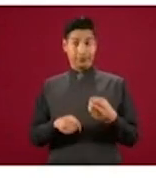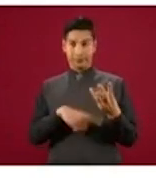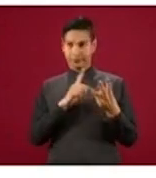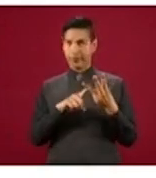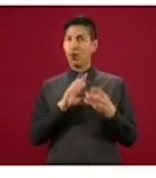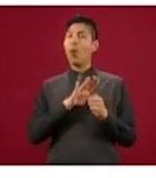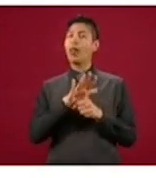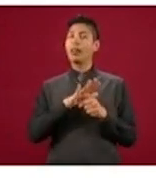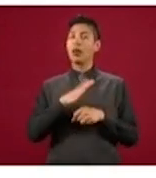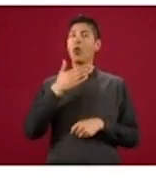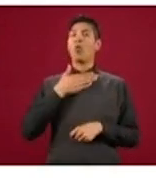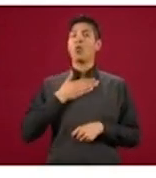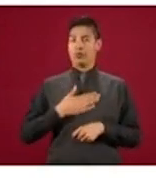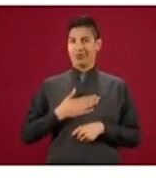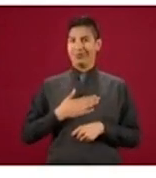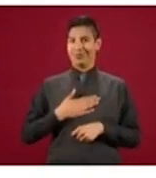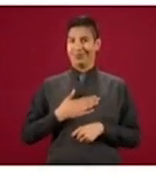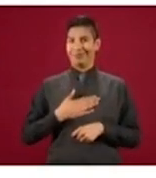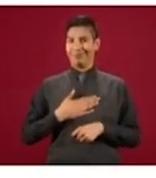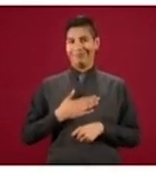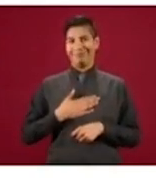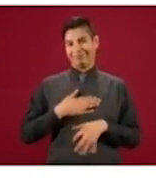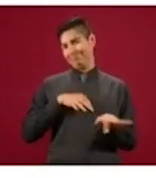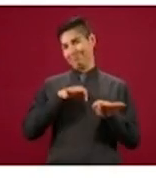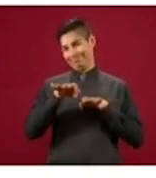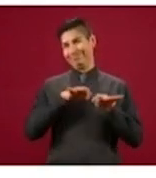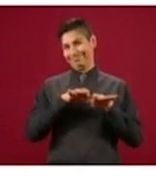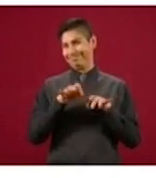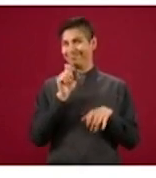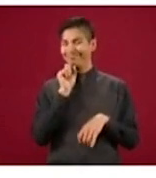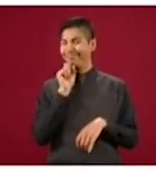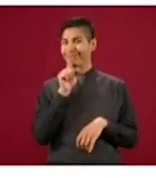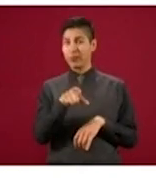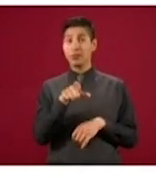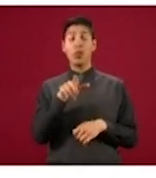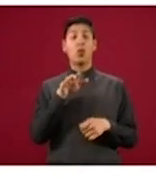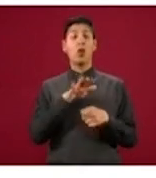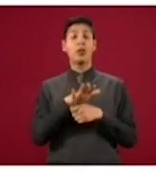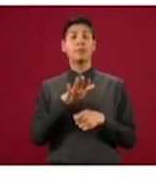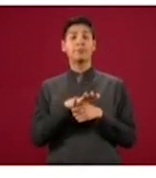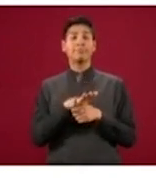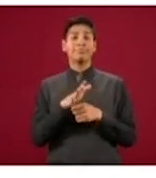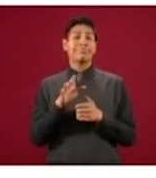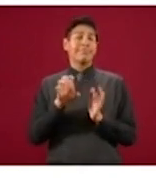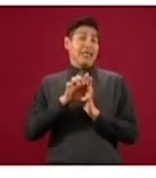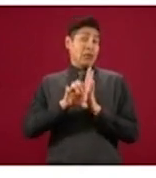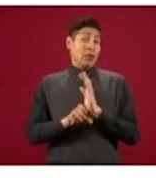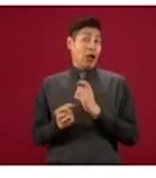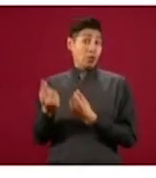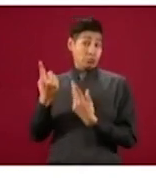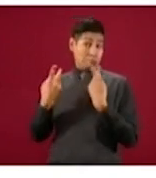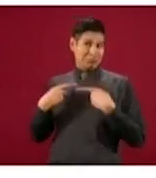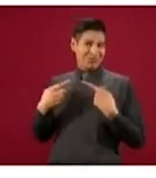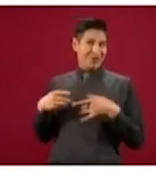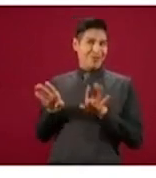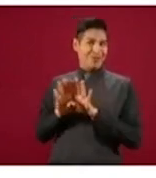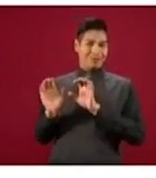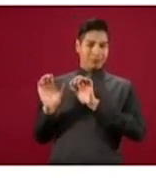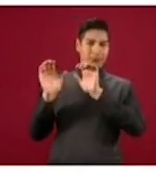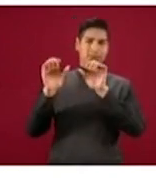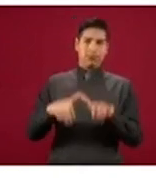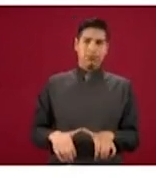esencial de justicia laboral. No podemos tener elementos que están contratados de manera irregular y